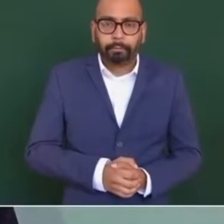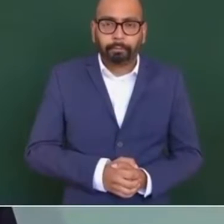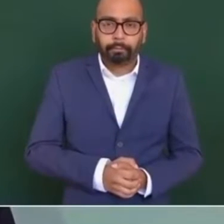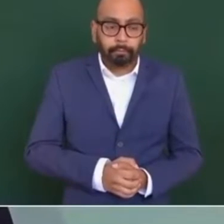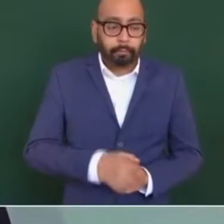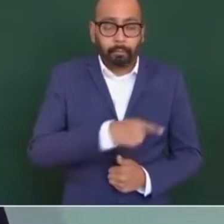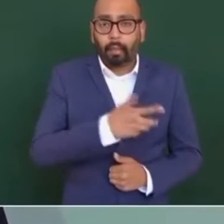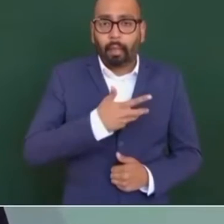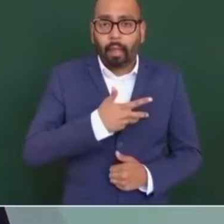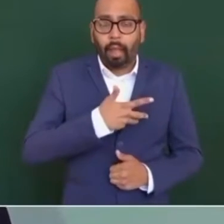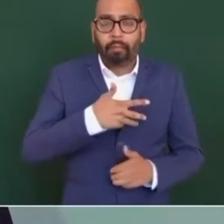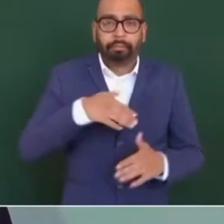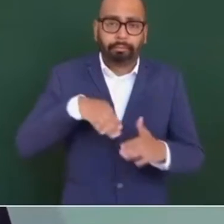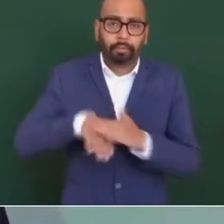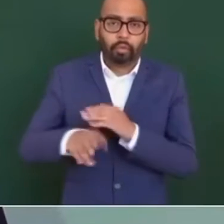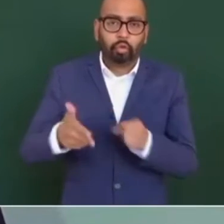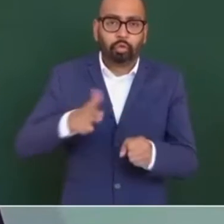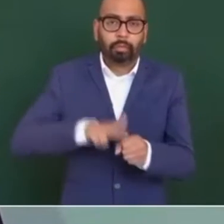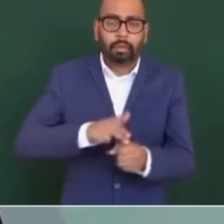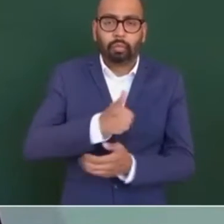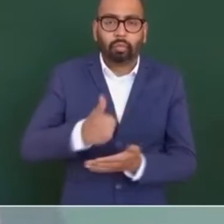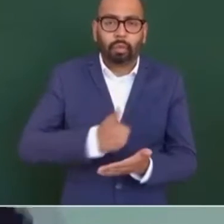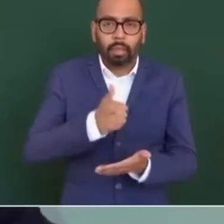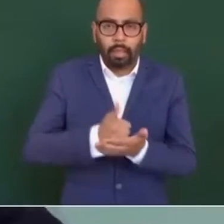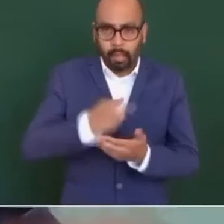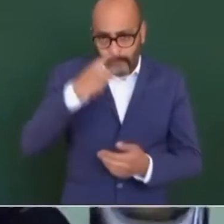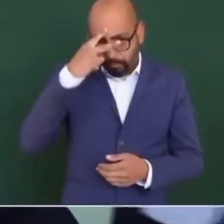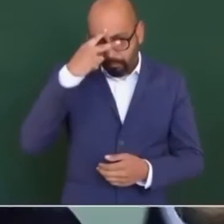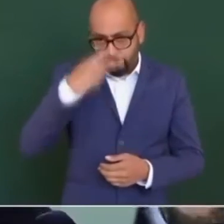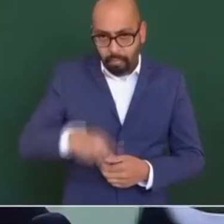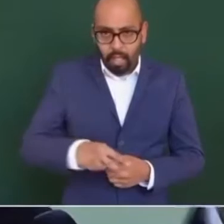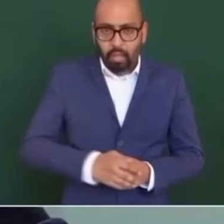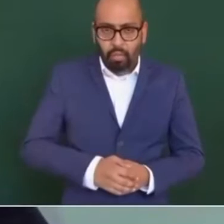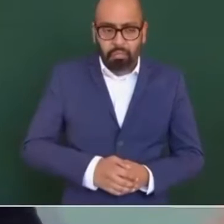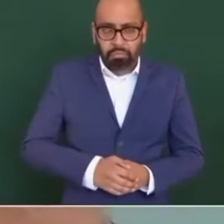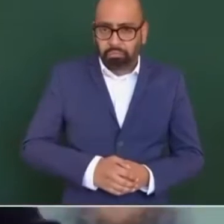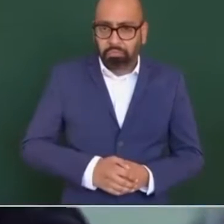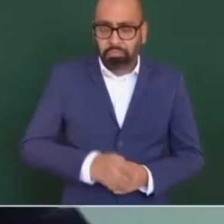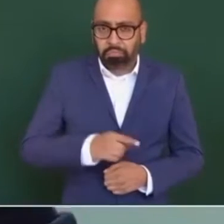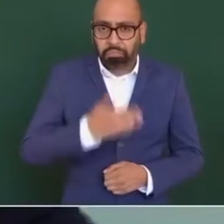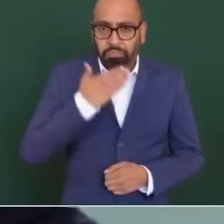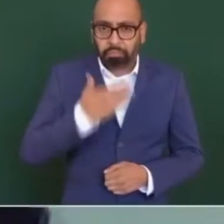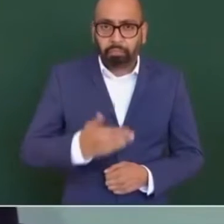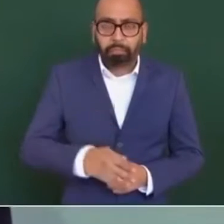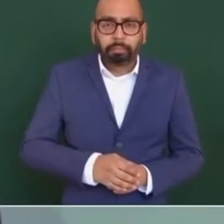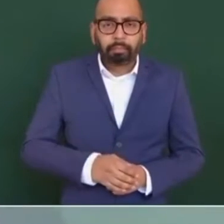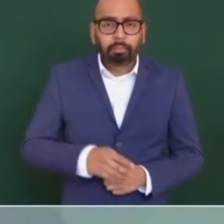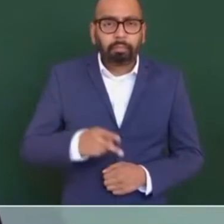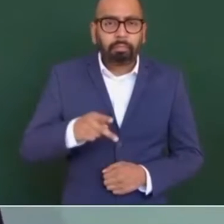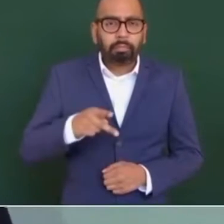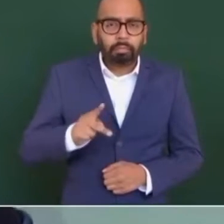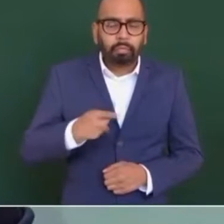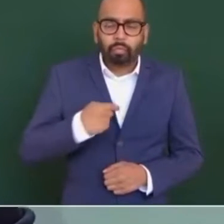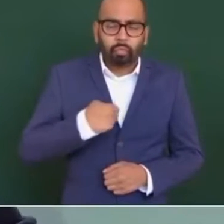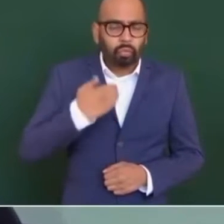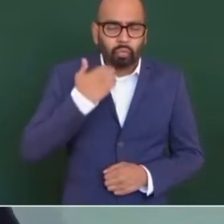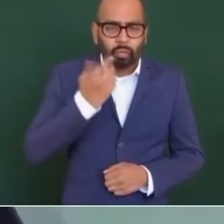de la Ciudad de México de buen nivel, nada más que no lo quiero decir,